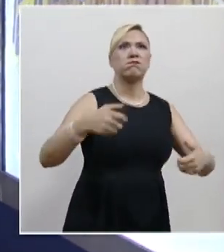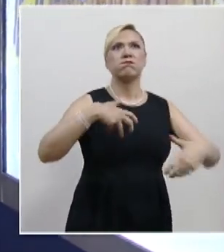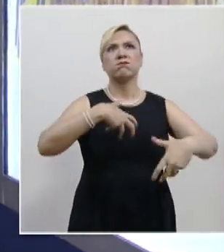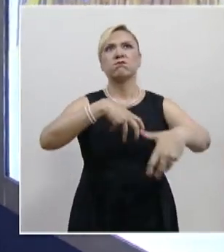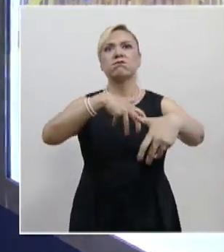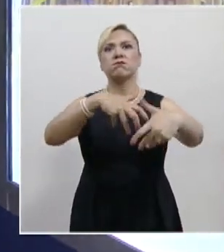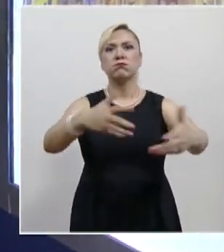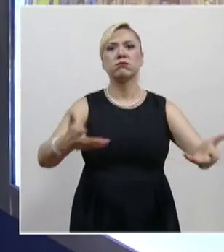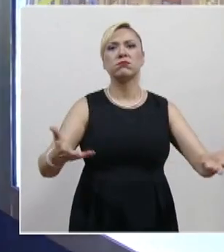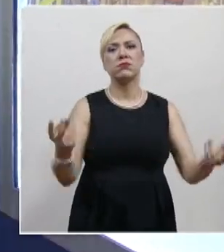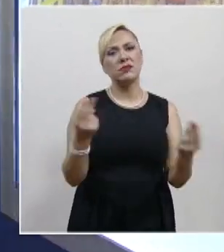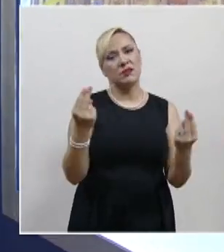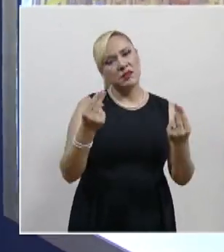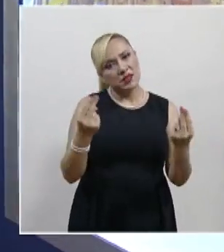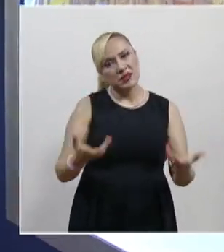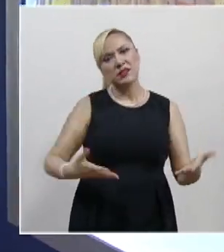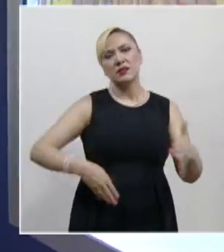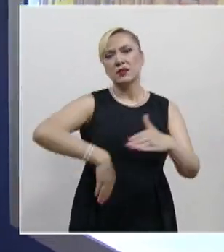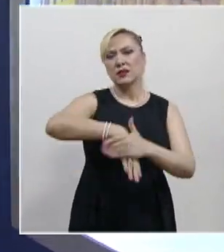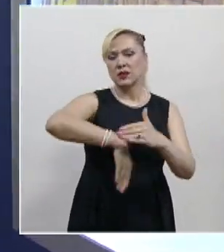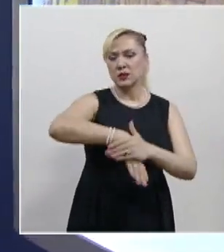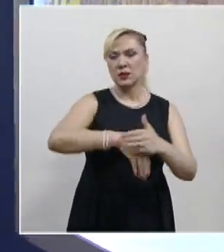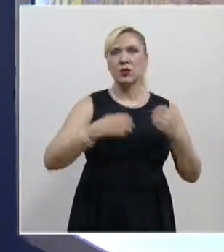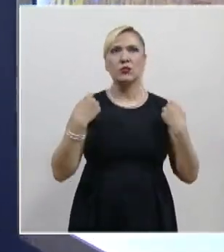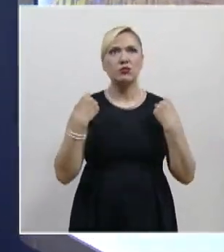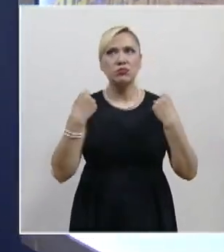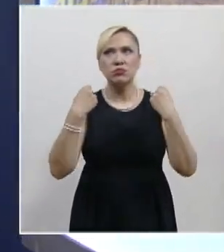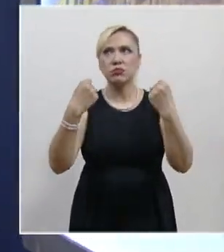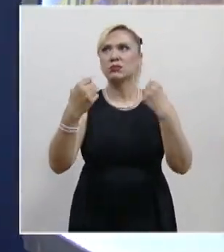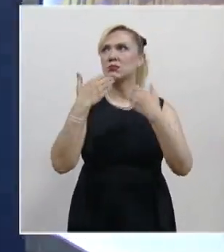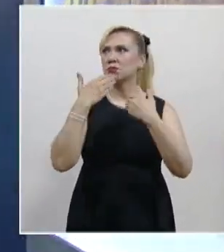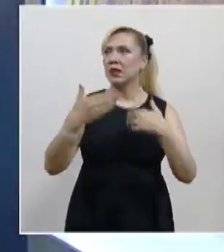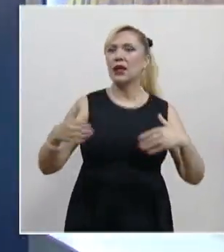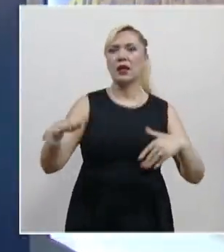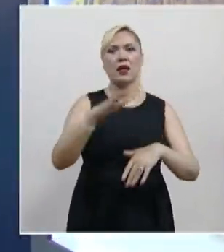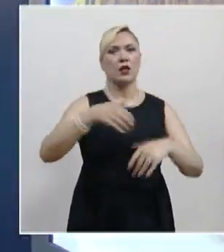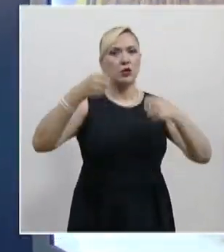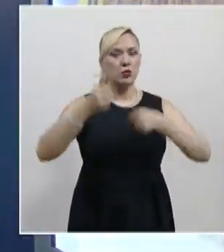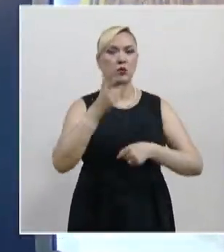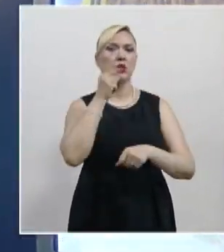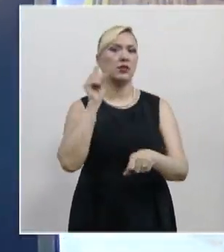la seguridad en carreteras. Muy buenas tardes, Laura. Adelante con tu reporte.